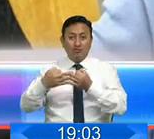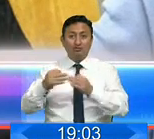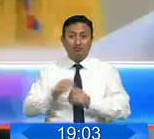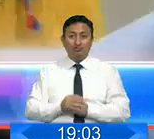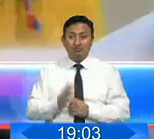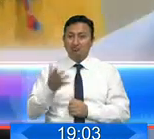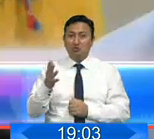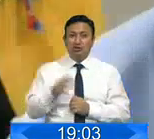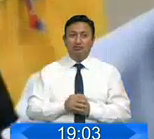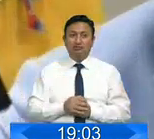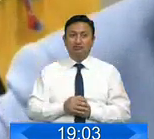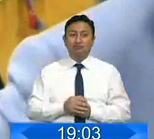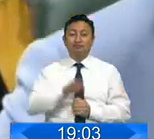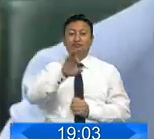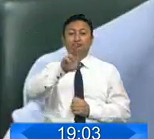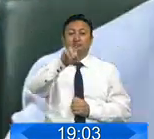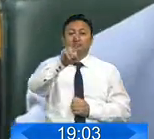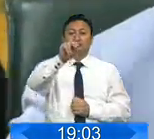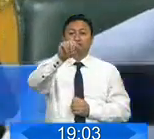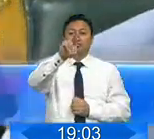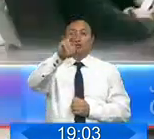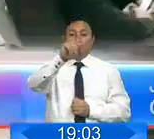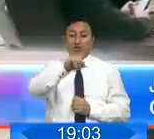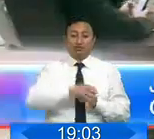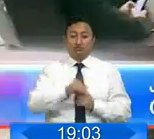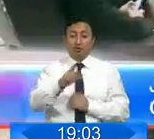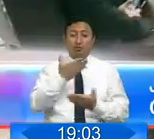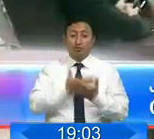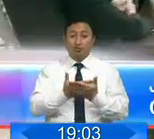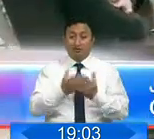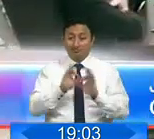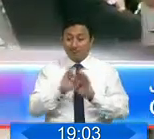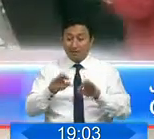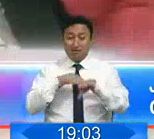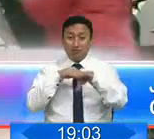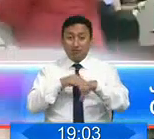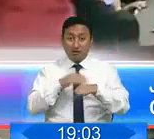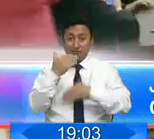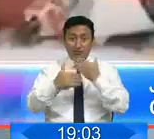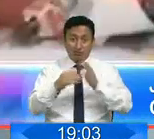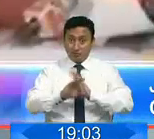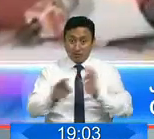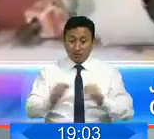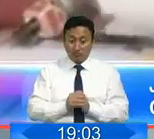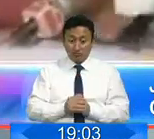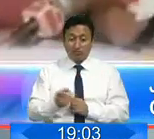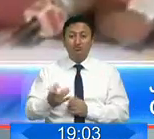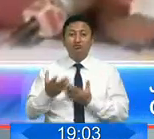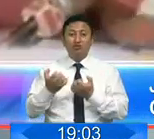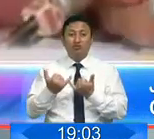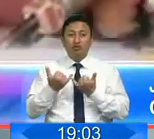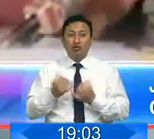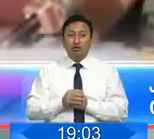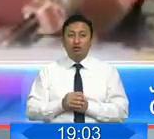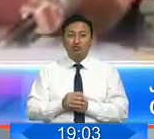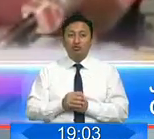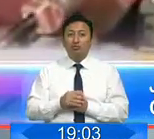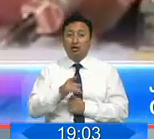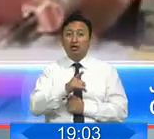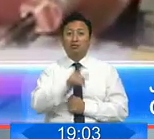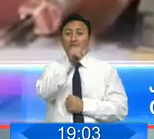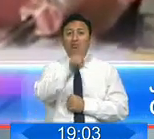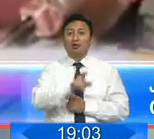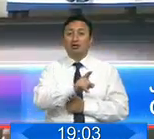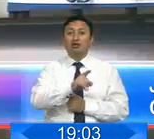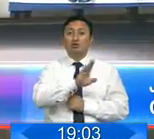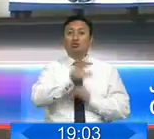Nación. Según Tuárez, al no poder quienes lo denuncian sostener sus acusaciones mediante procesos legales, intentan bajo recursos mediáticos dañar su honra,